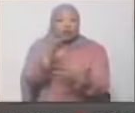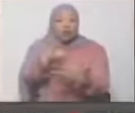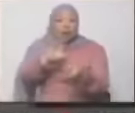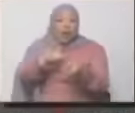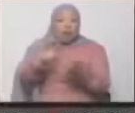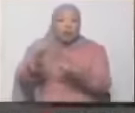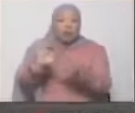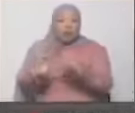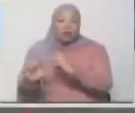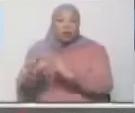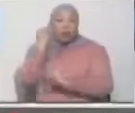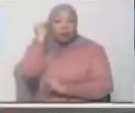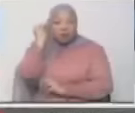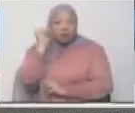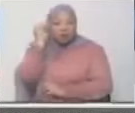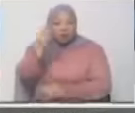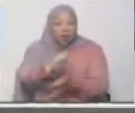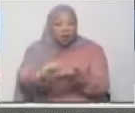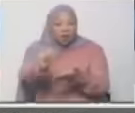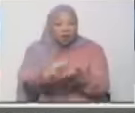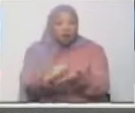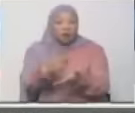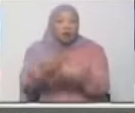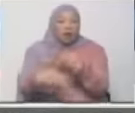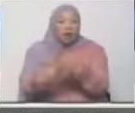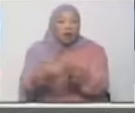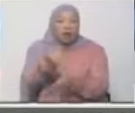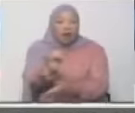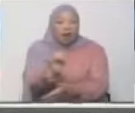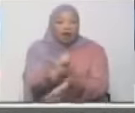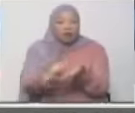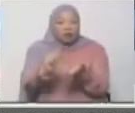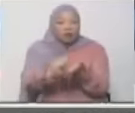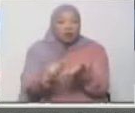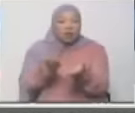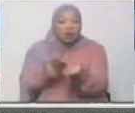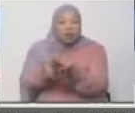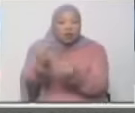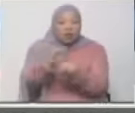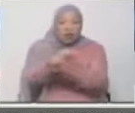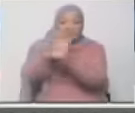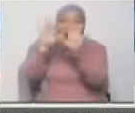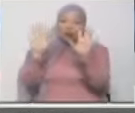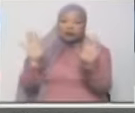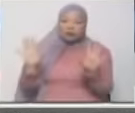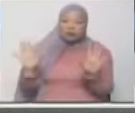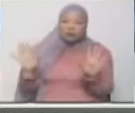tenemos teoría, tenemos estrategia, tenemos línea clara,